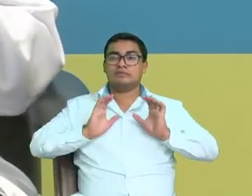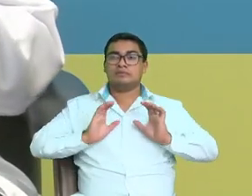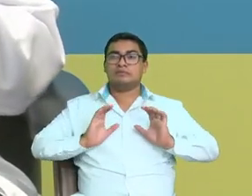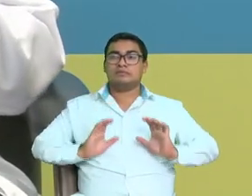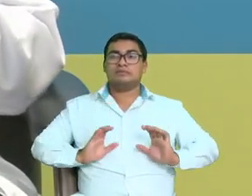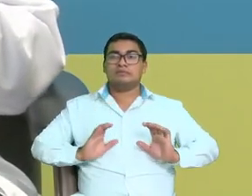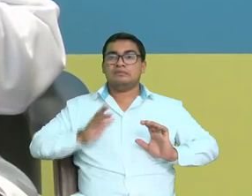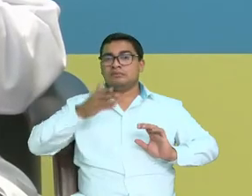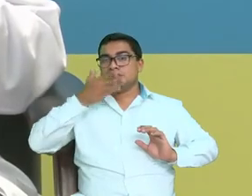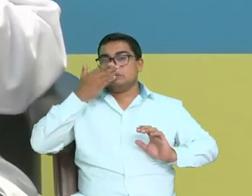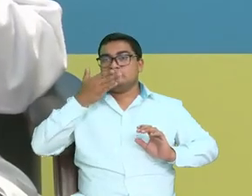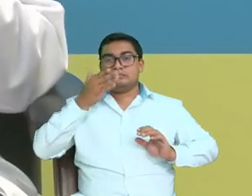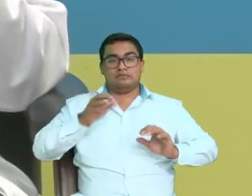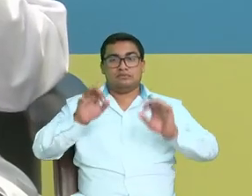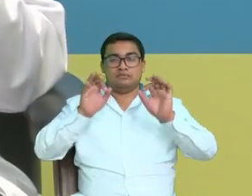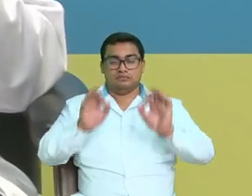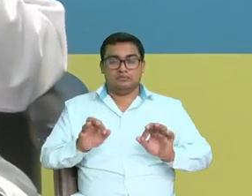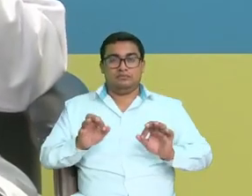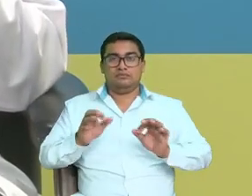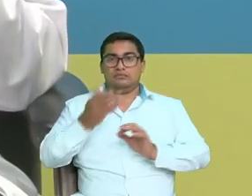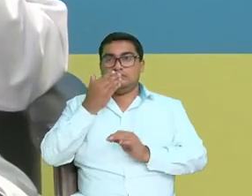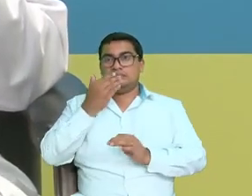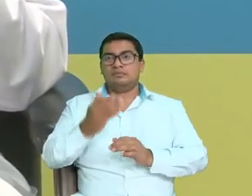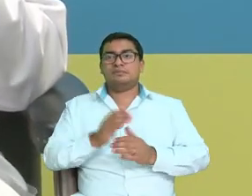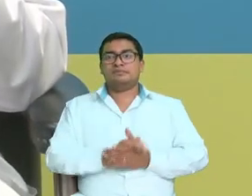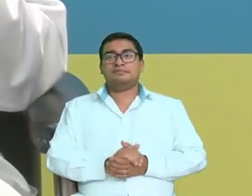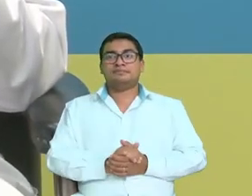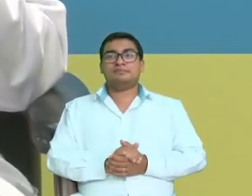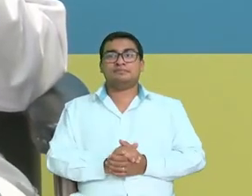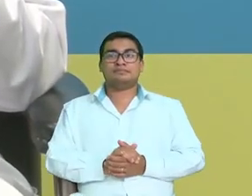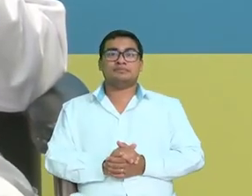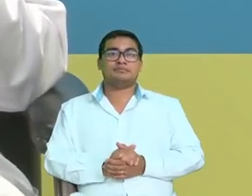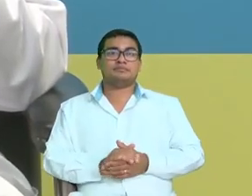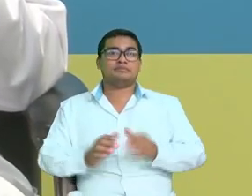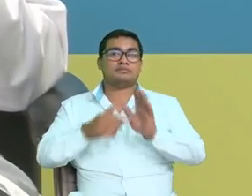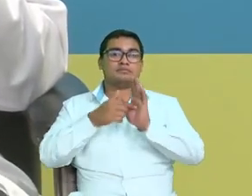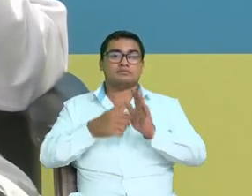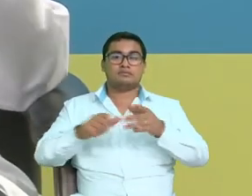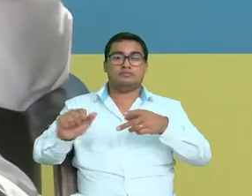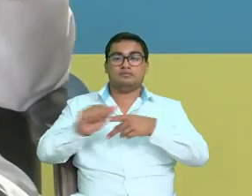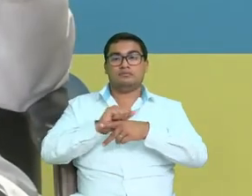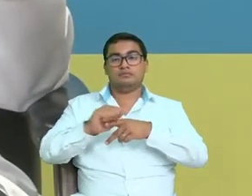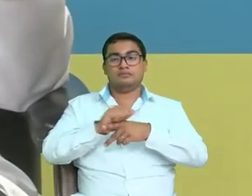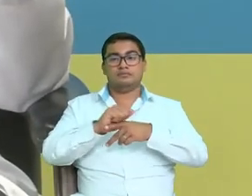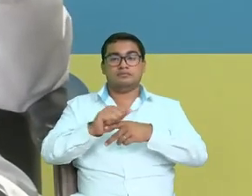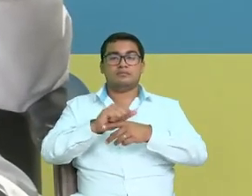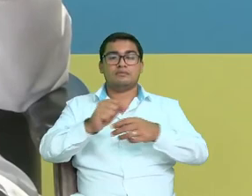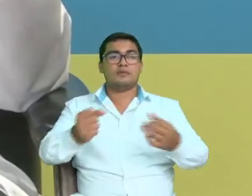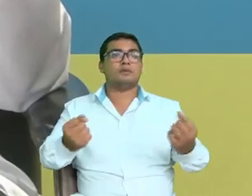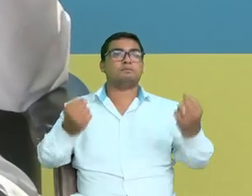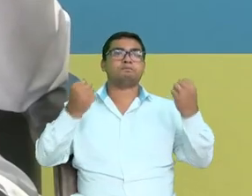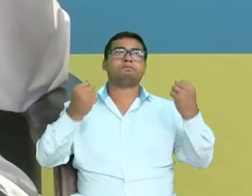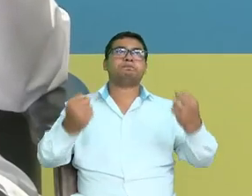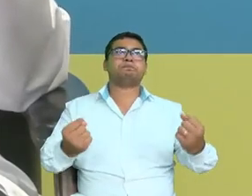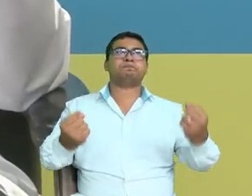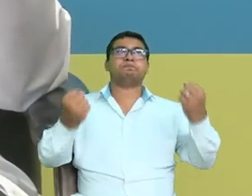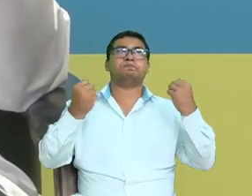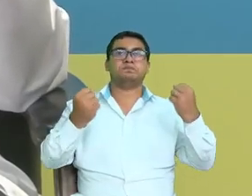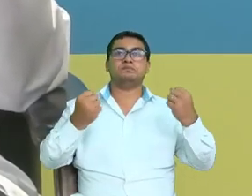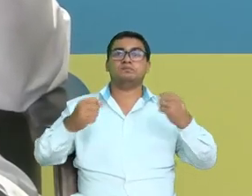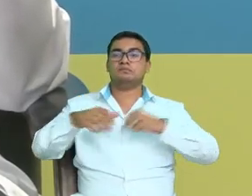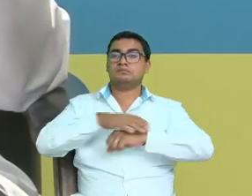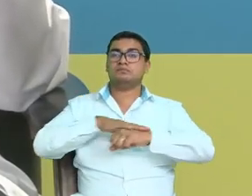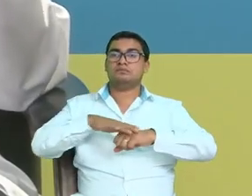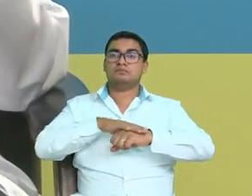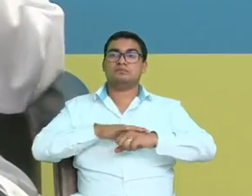oxigene de una manera más adecuada. Cuando uno hace ejercicio, Hay ejercicios físicos que te permiten mover una parte